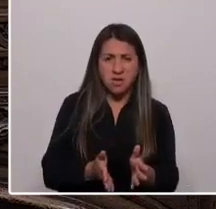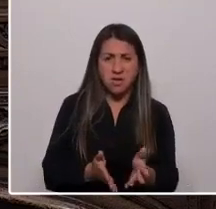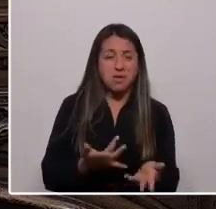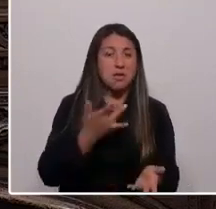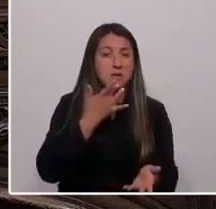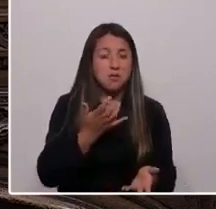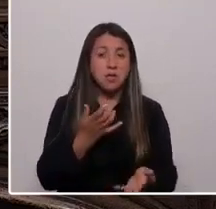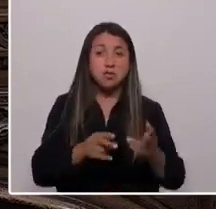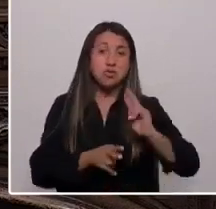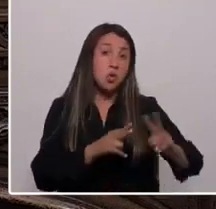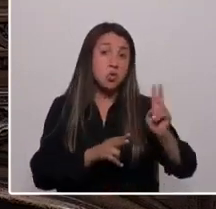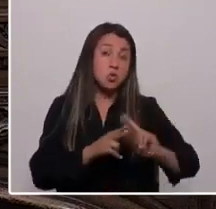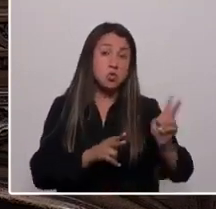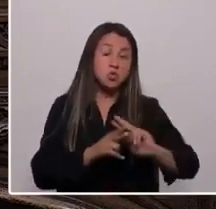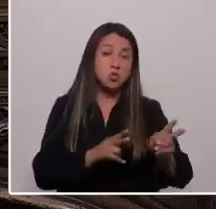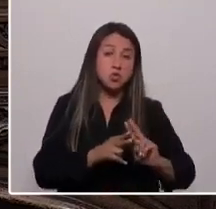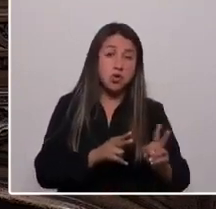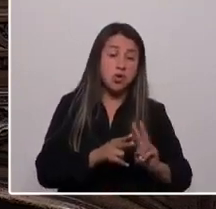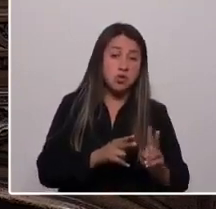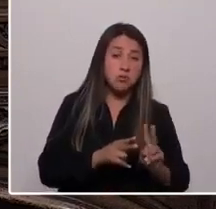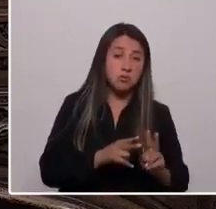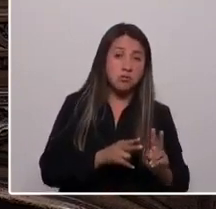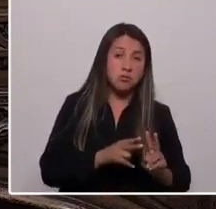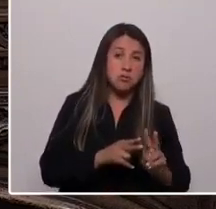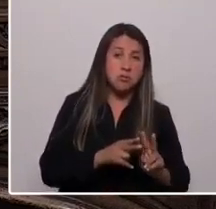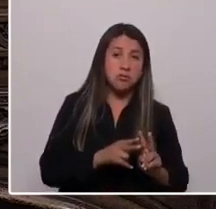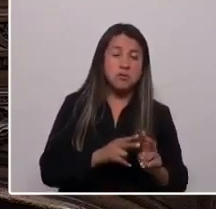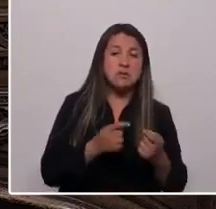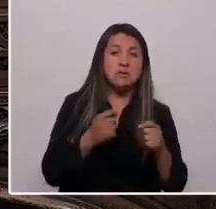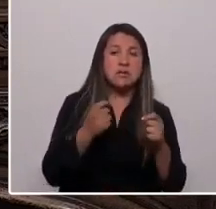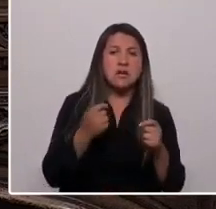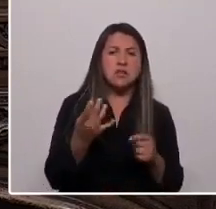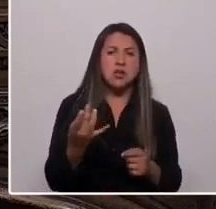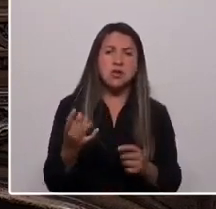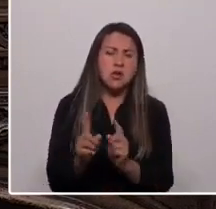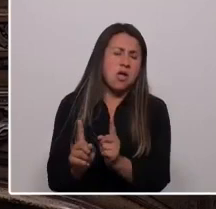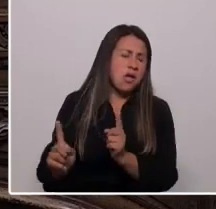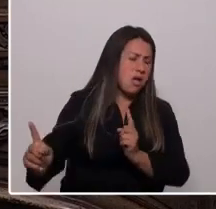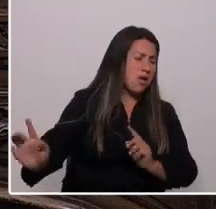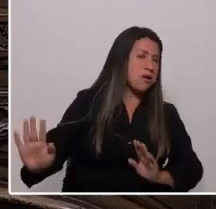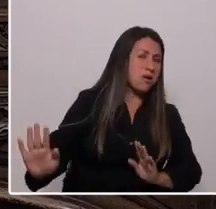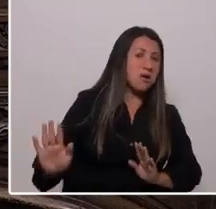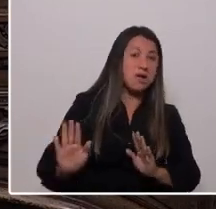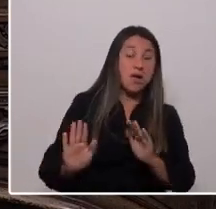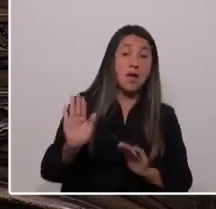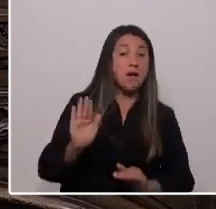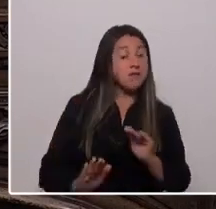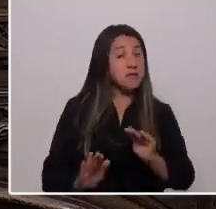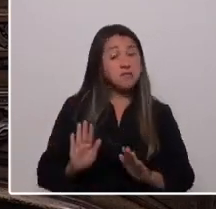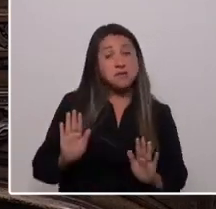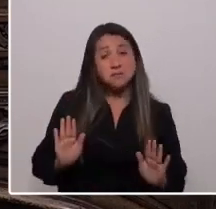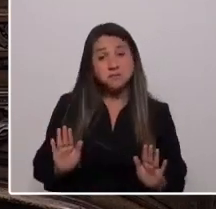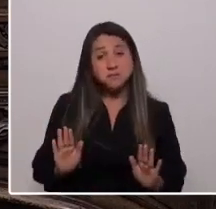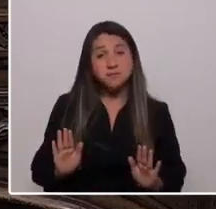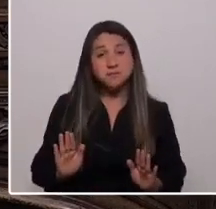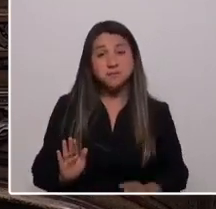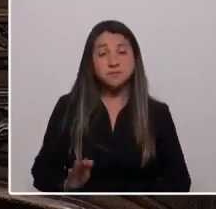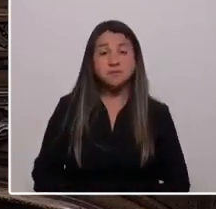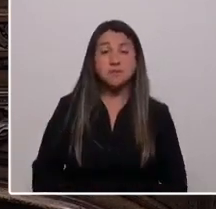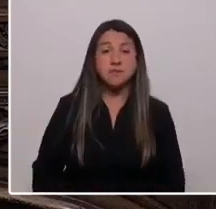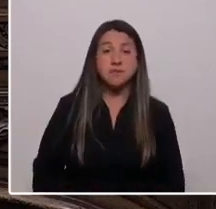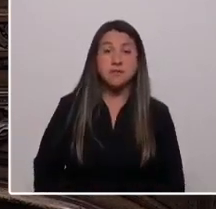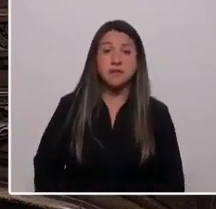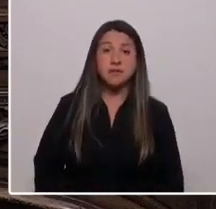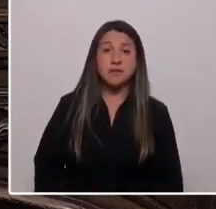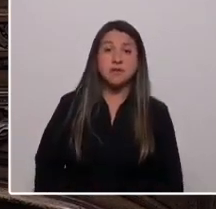precipitada para intentar alejarse del dolor o la única opción que muchas veces tras ser expulsado en sus